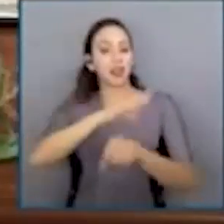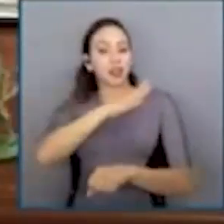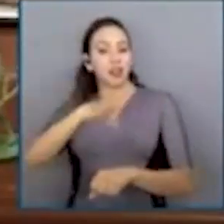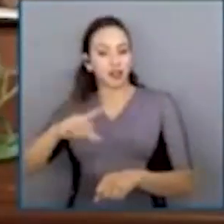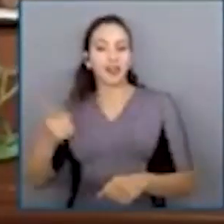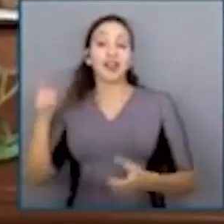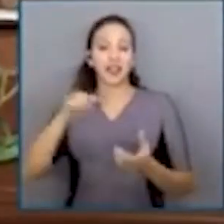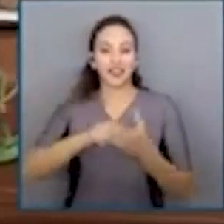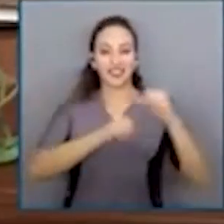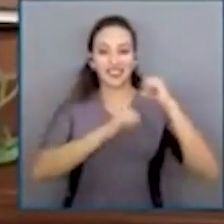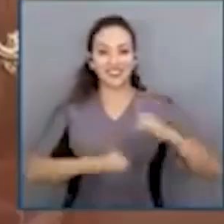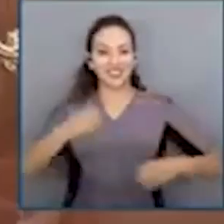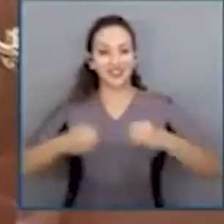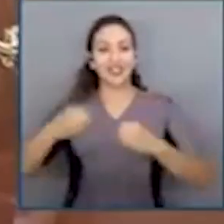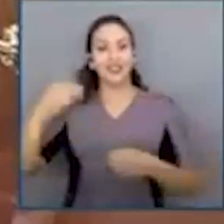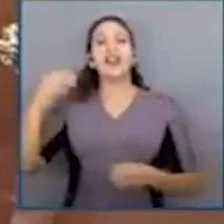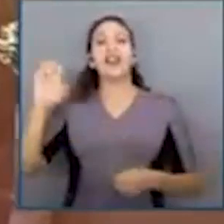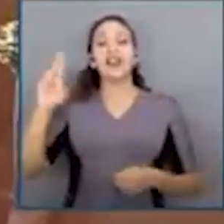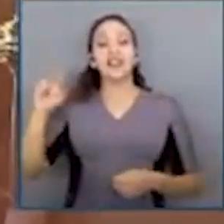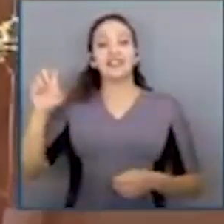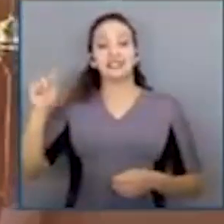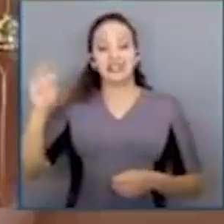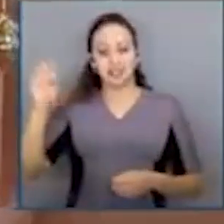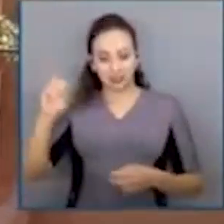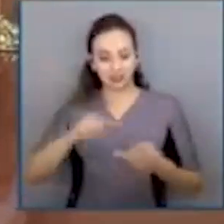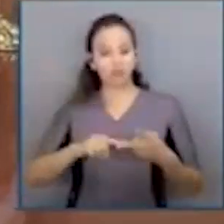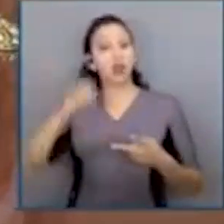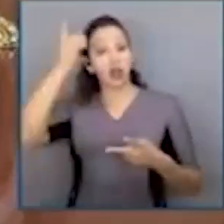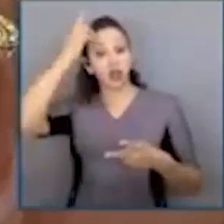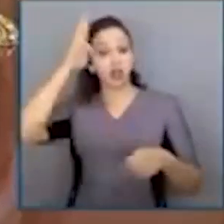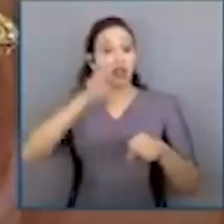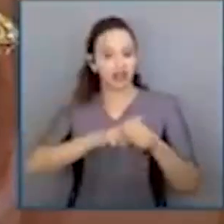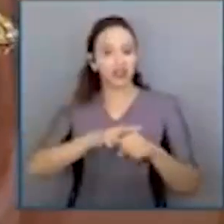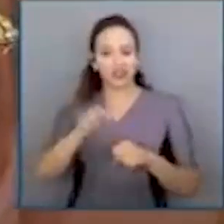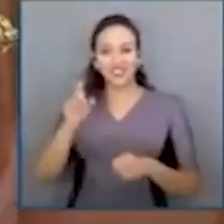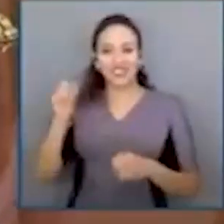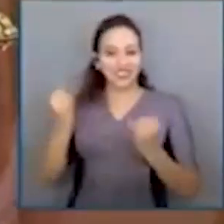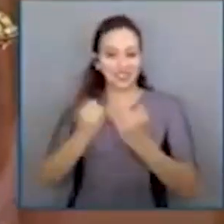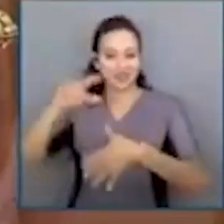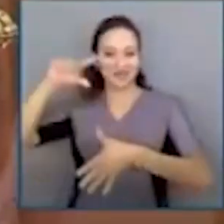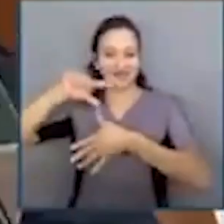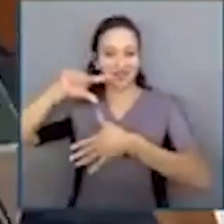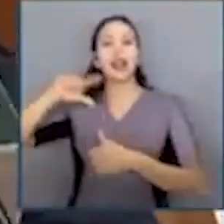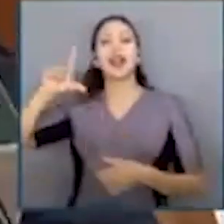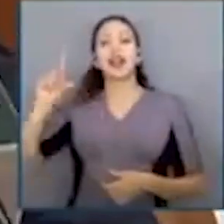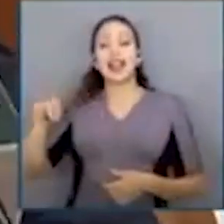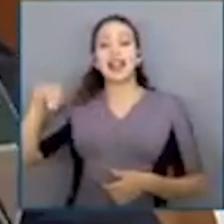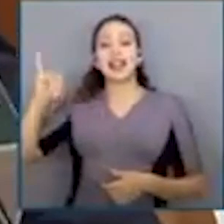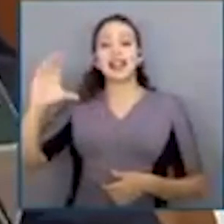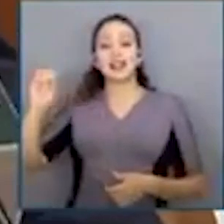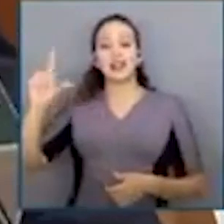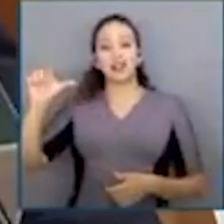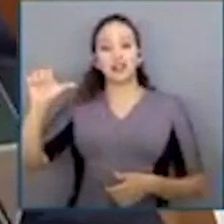federación Ernesto Velázquez briceño y el director ejecutivo de tal América Latina Nicolás por lo